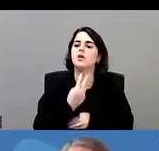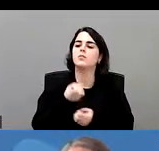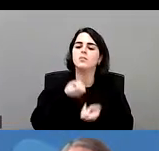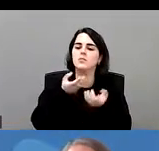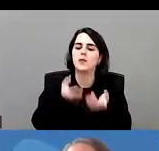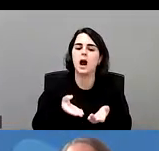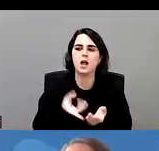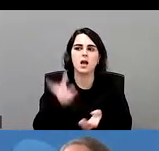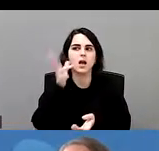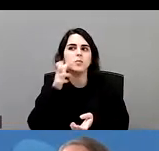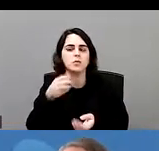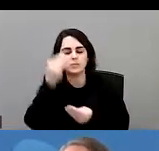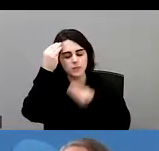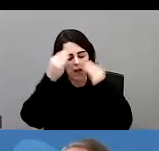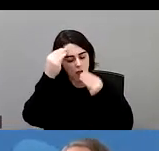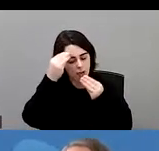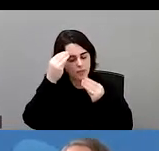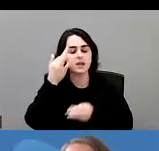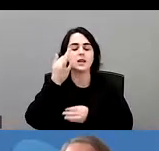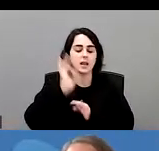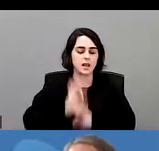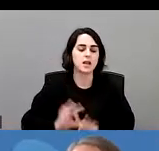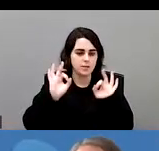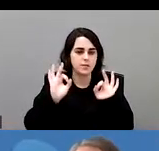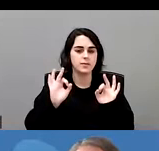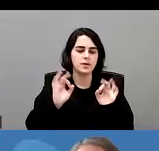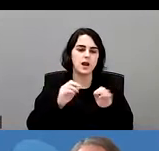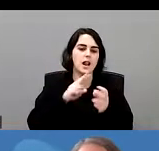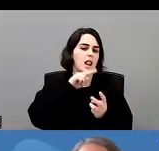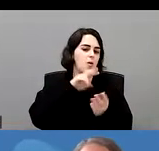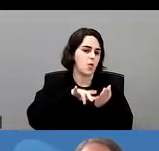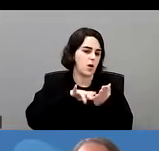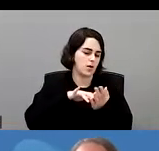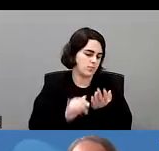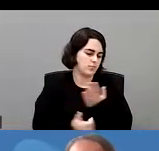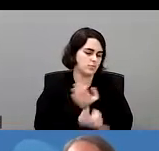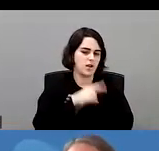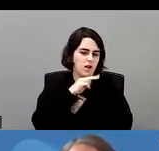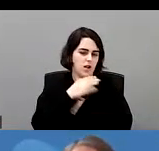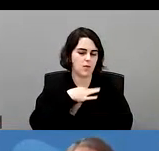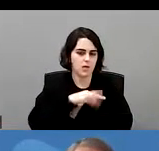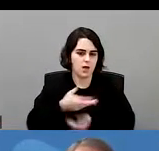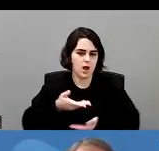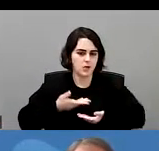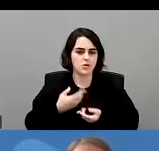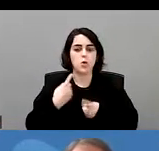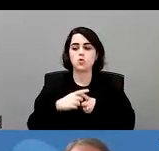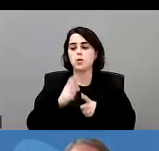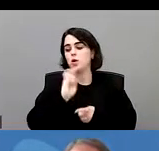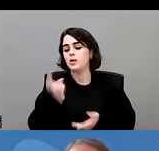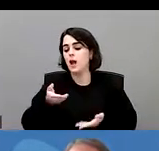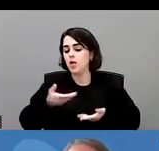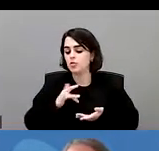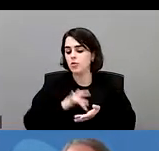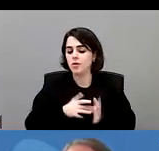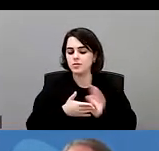procesamiento auditivo y por supuesto entonces ayudar también al lenguaje hablado. Más cosas que nos ayudan, pues que tenemos